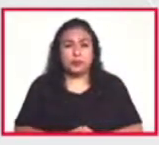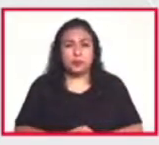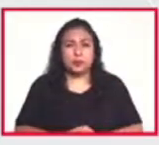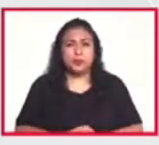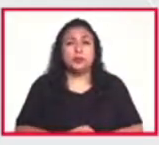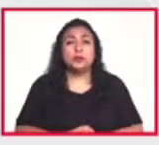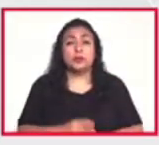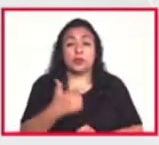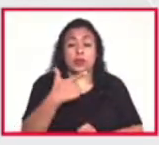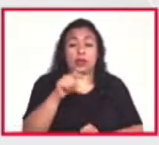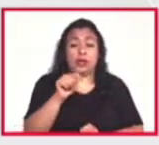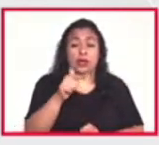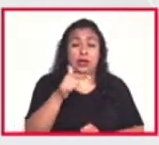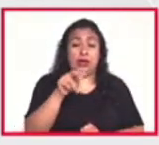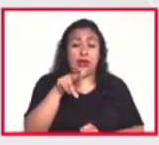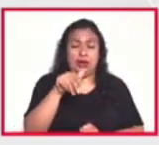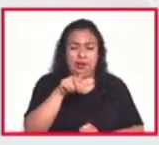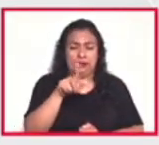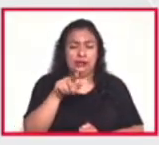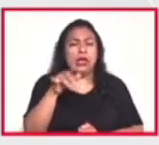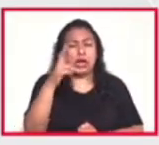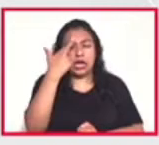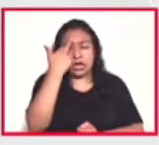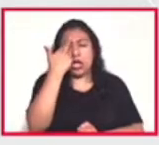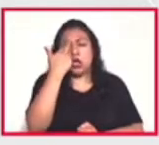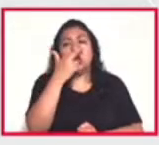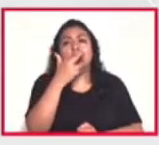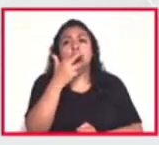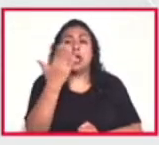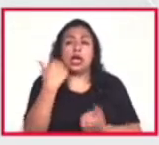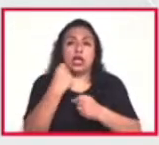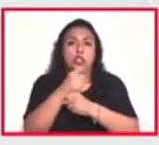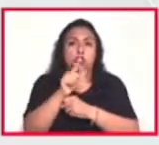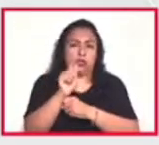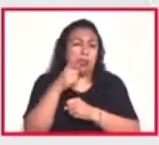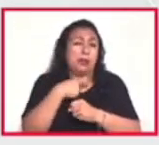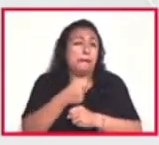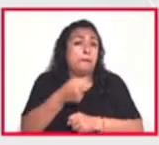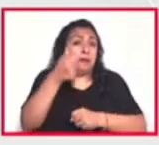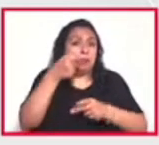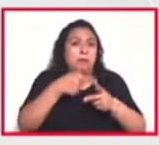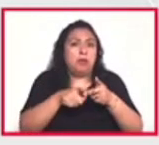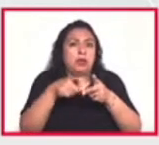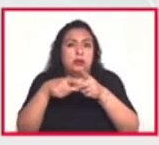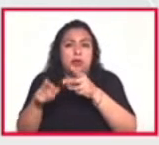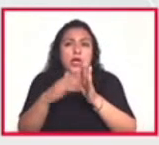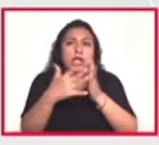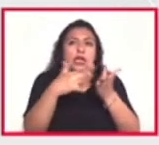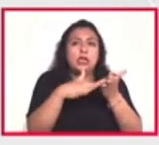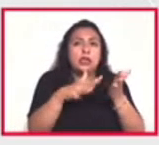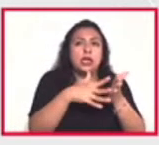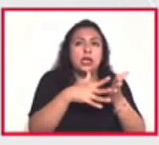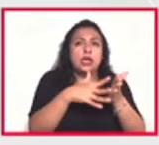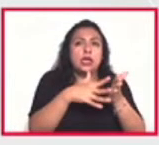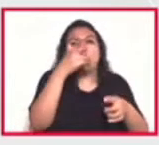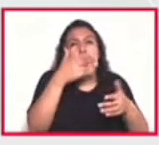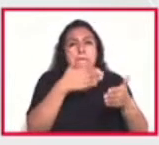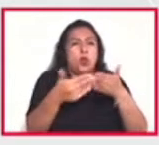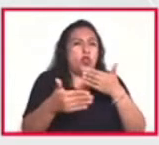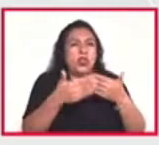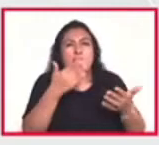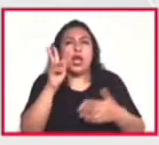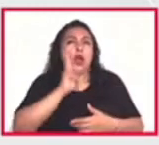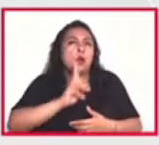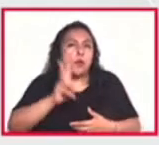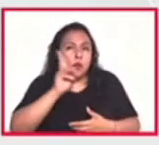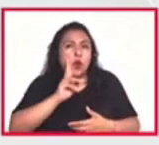Glantz reconoció que desde los años 70 en muchas cosas fue bastante pionera, desde la literatura fragmentaria, de vanguardia y experimental,